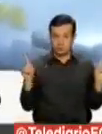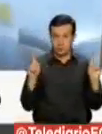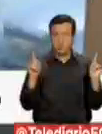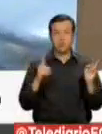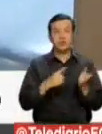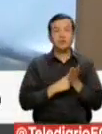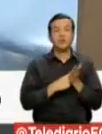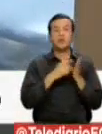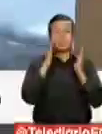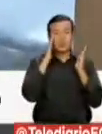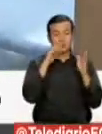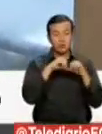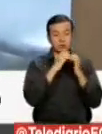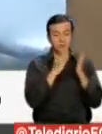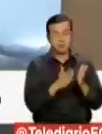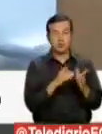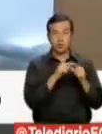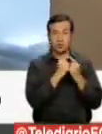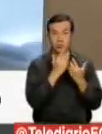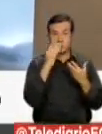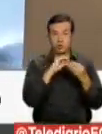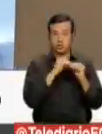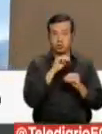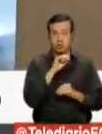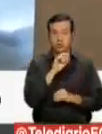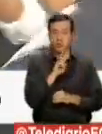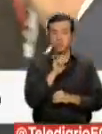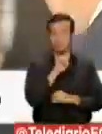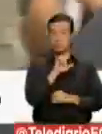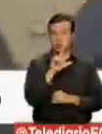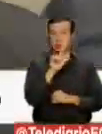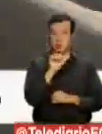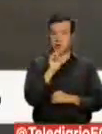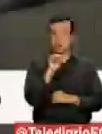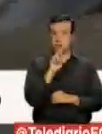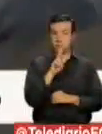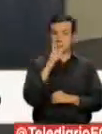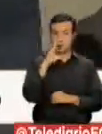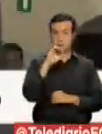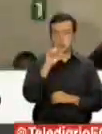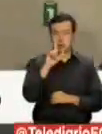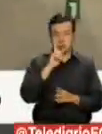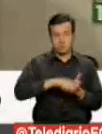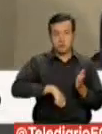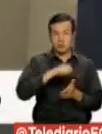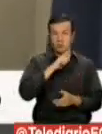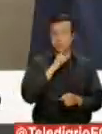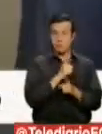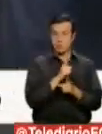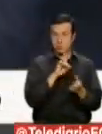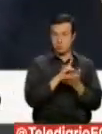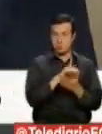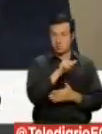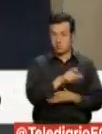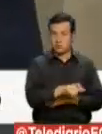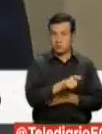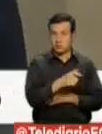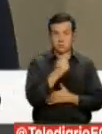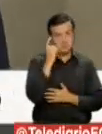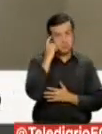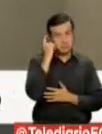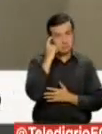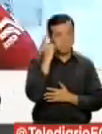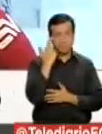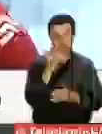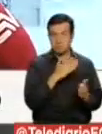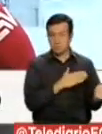instancia también fue escuchado el asambleísta por Creo, Fabricio Villamar, quien la víspera pidió al CAL dar paso a la destitución en contra de Calle, que para él está